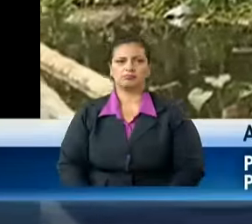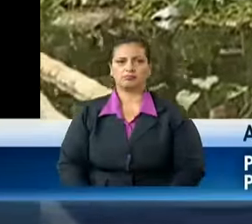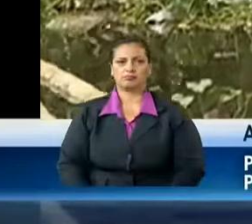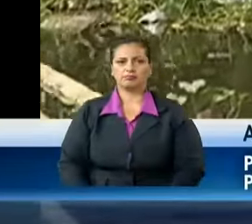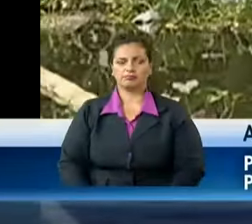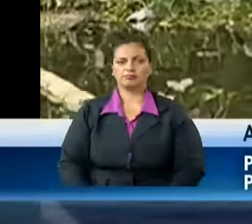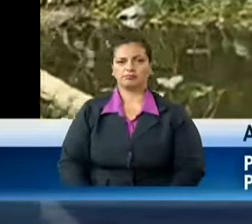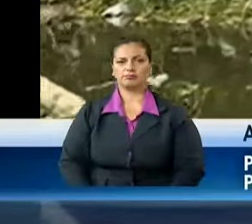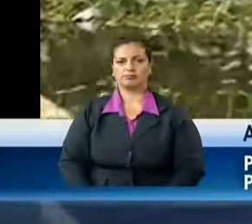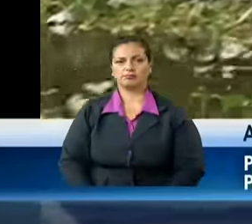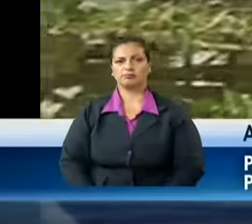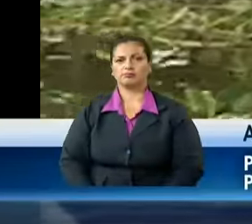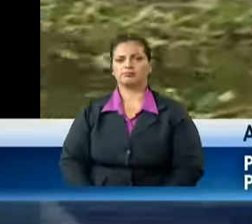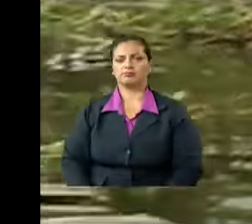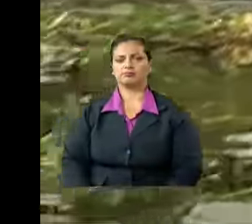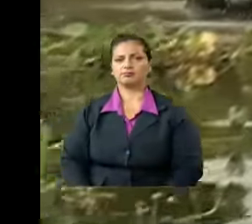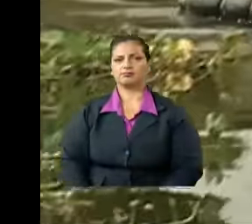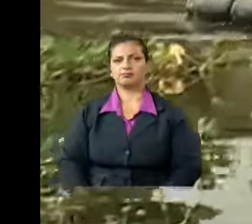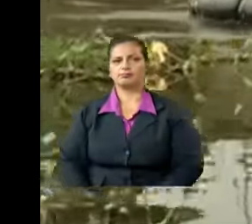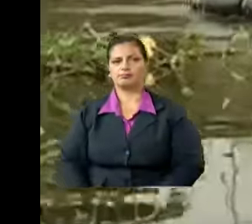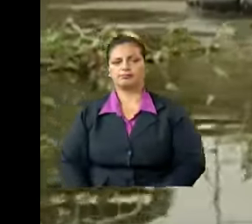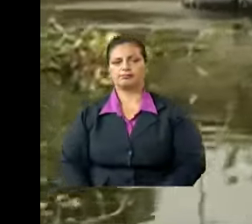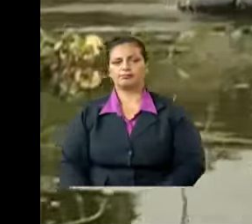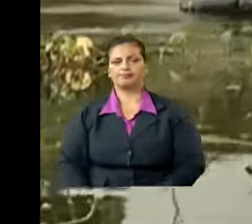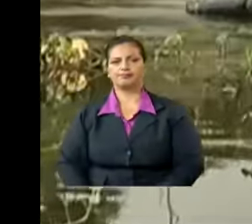Informó José Morales.